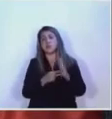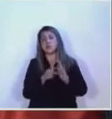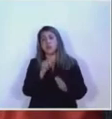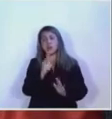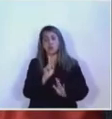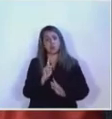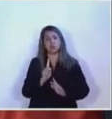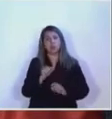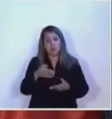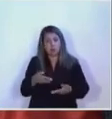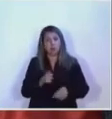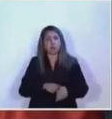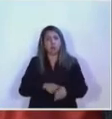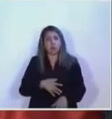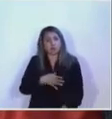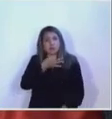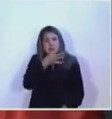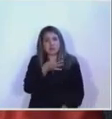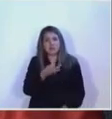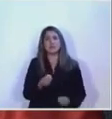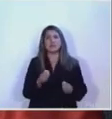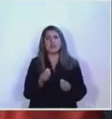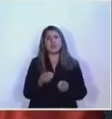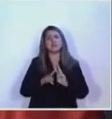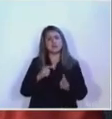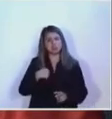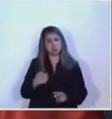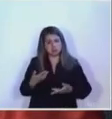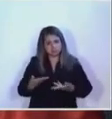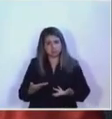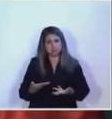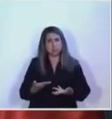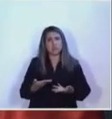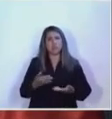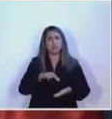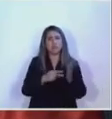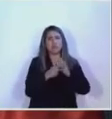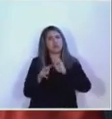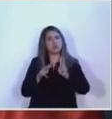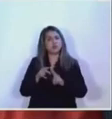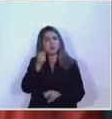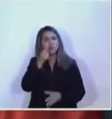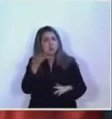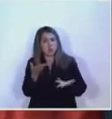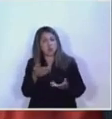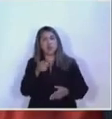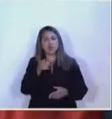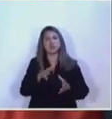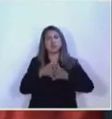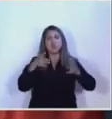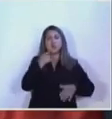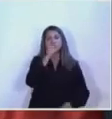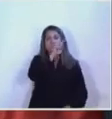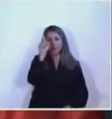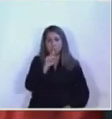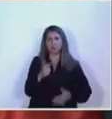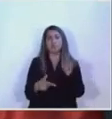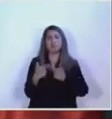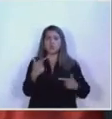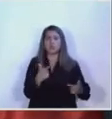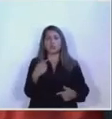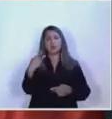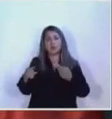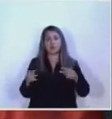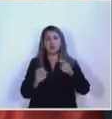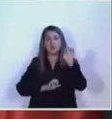Hoy es el momento de decir, ¿qué estoy dispuesto a hacer yo para solucionar esos problemas? Esa es la gran pregunta a la política y a los